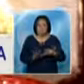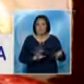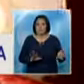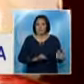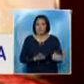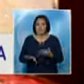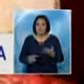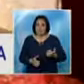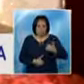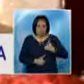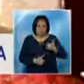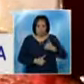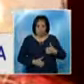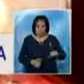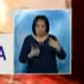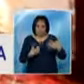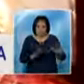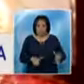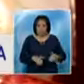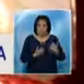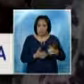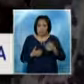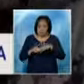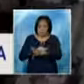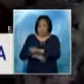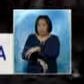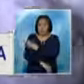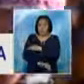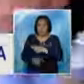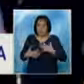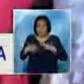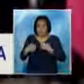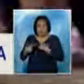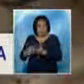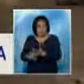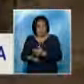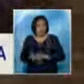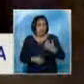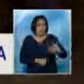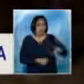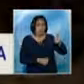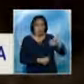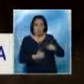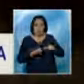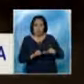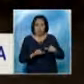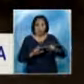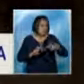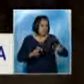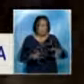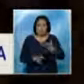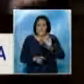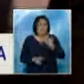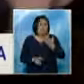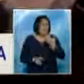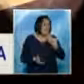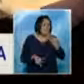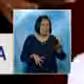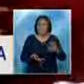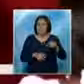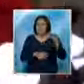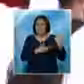que los soldados sobrevivientes reciben atención médica para su recuperación, las autoridades continúan investigando a los responsables de